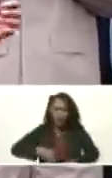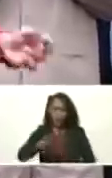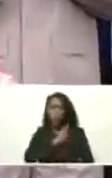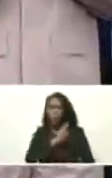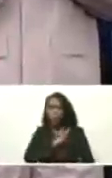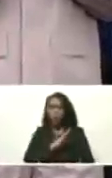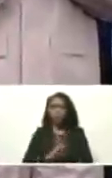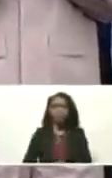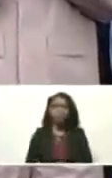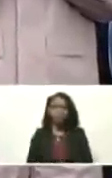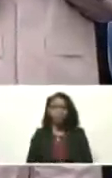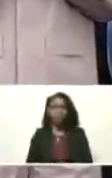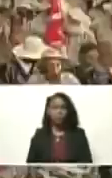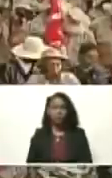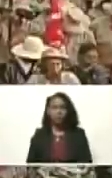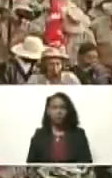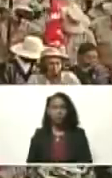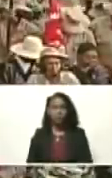propio.